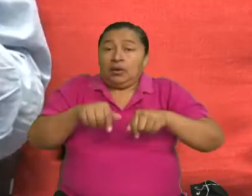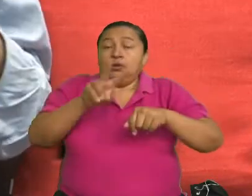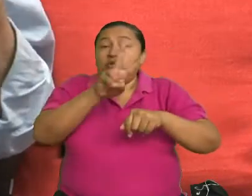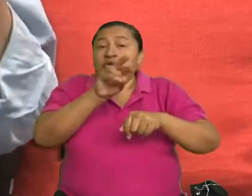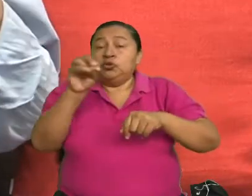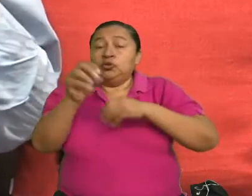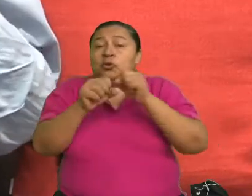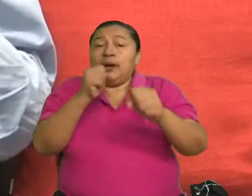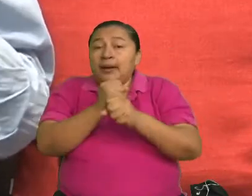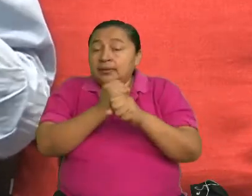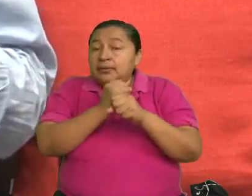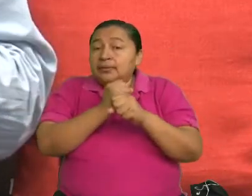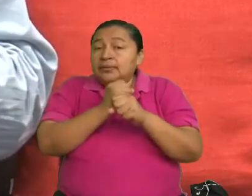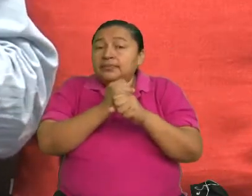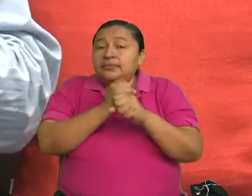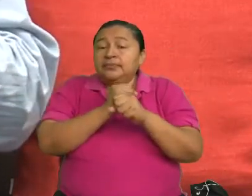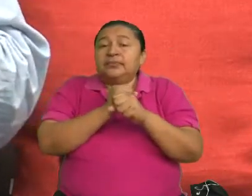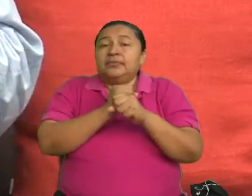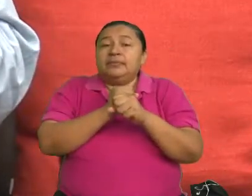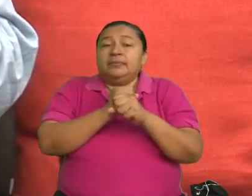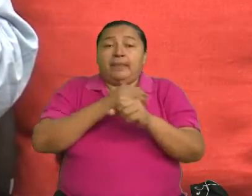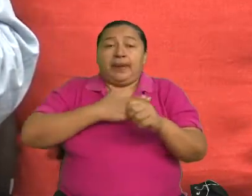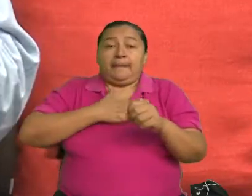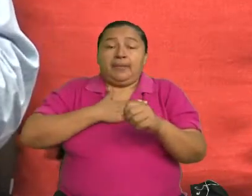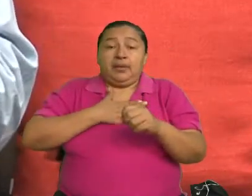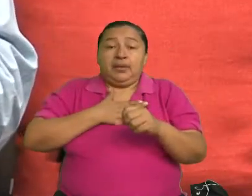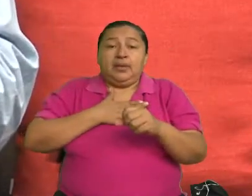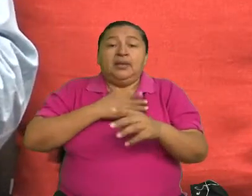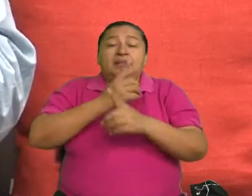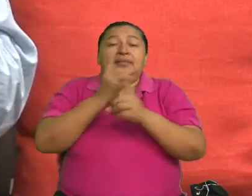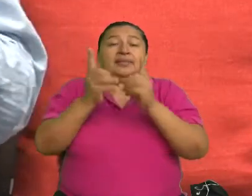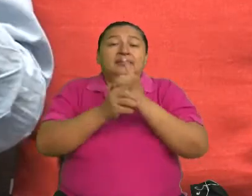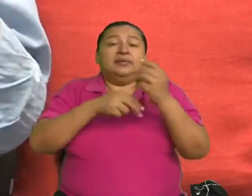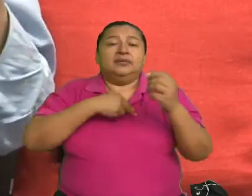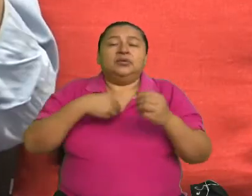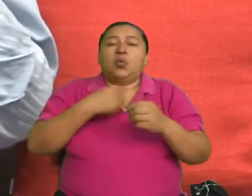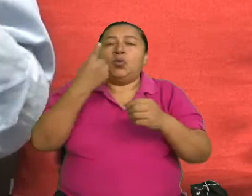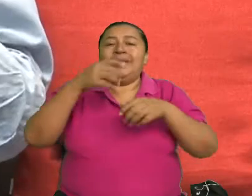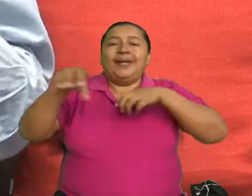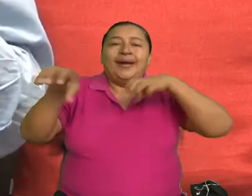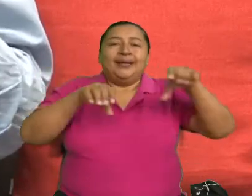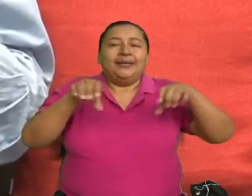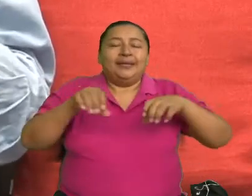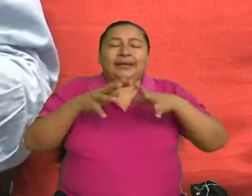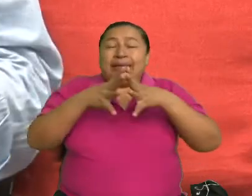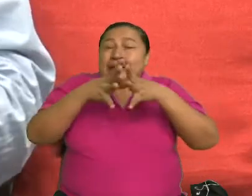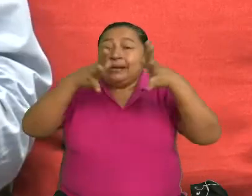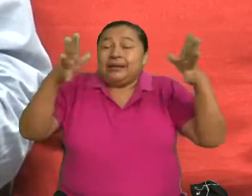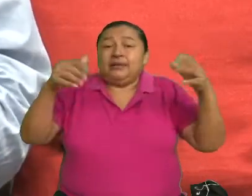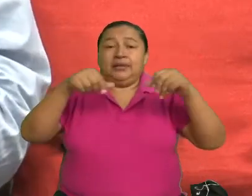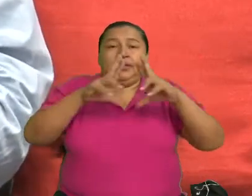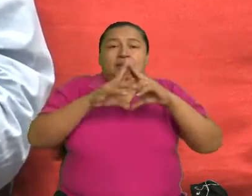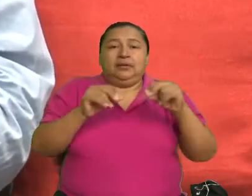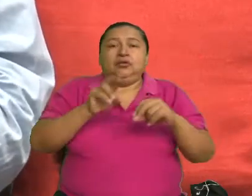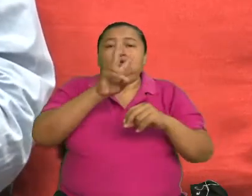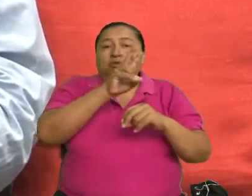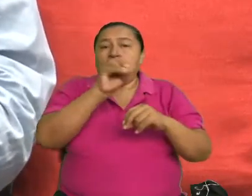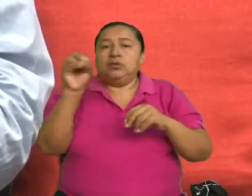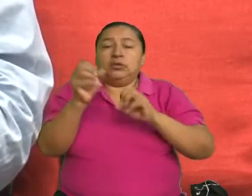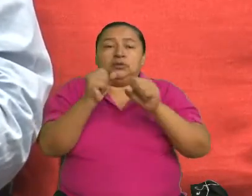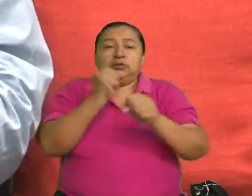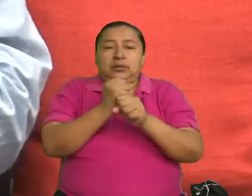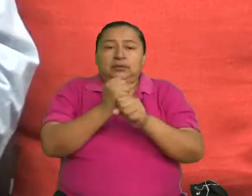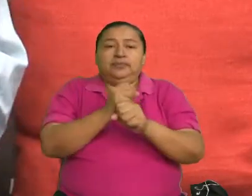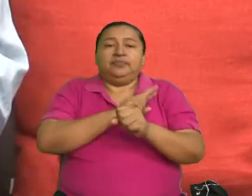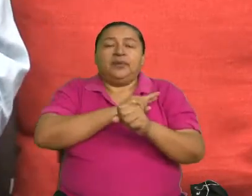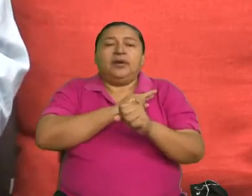ser, para mí, una de las actividades más grandes que se haga en Nicaragua en su historia. Son 200 años. Hay